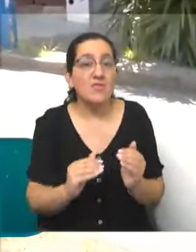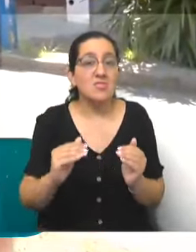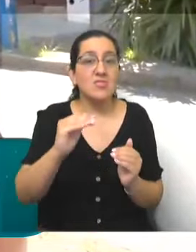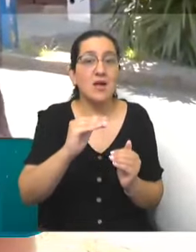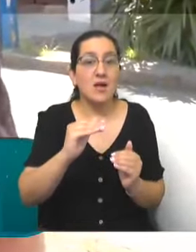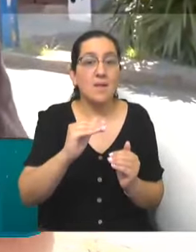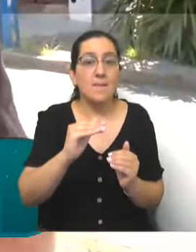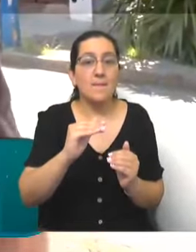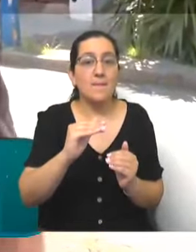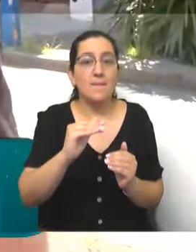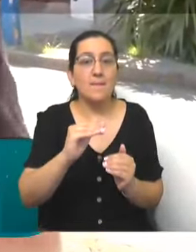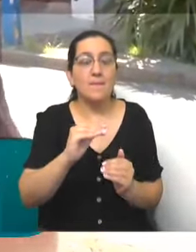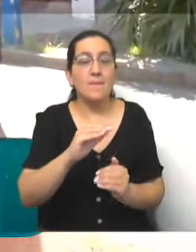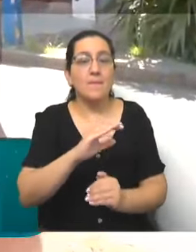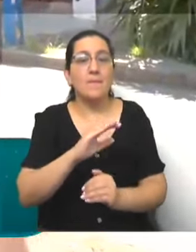para la fórmula